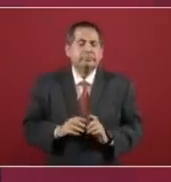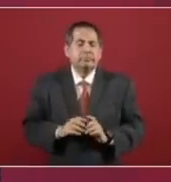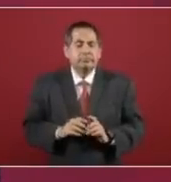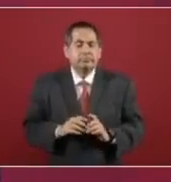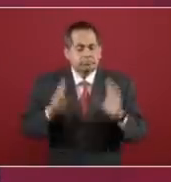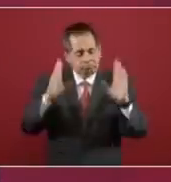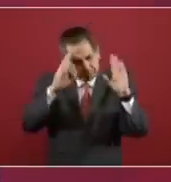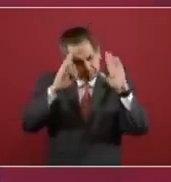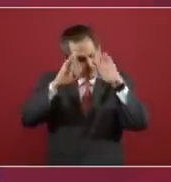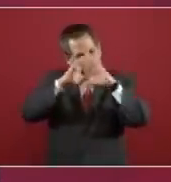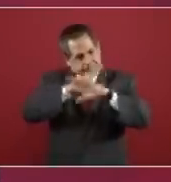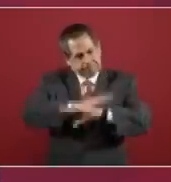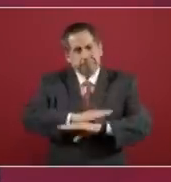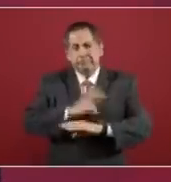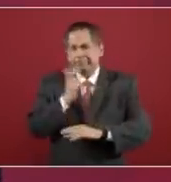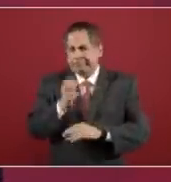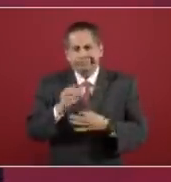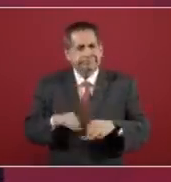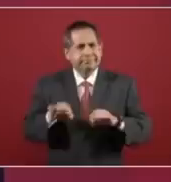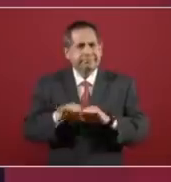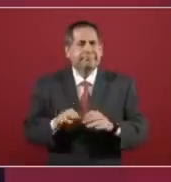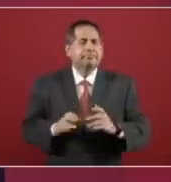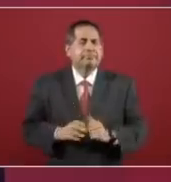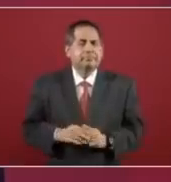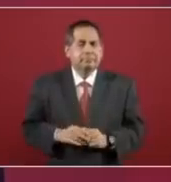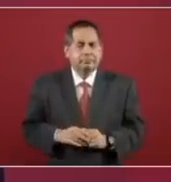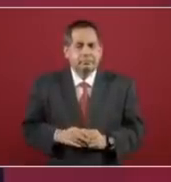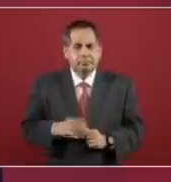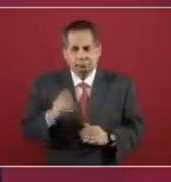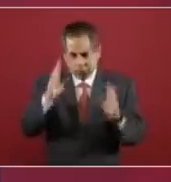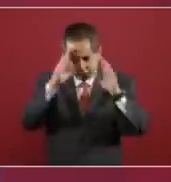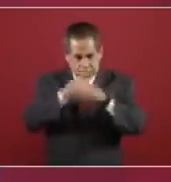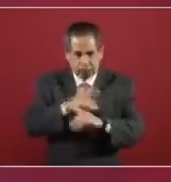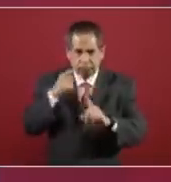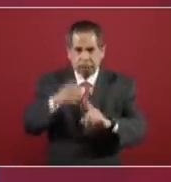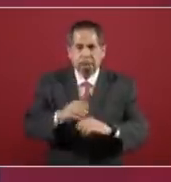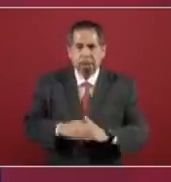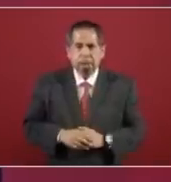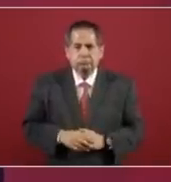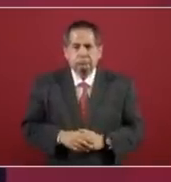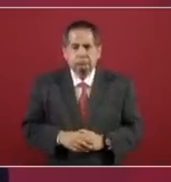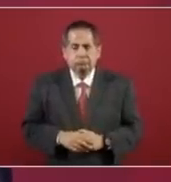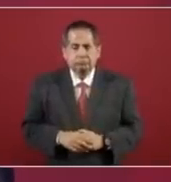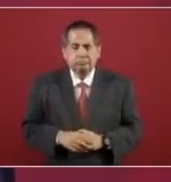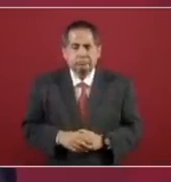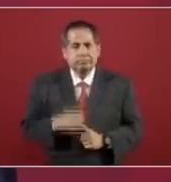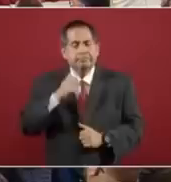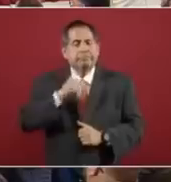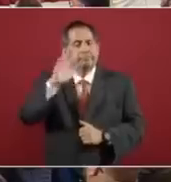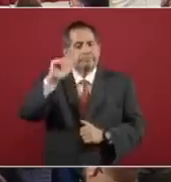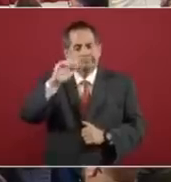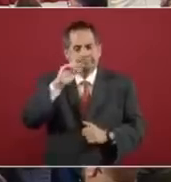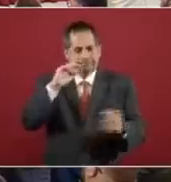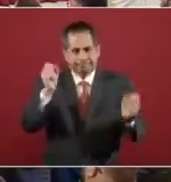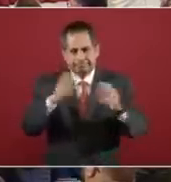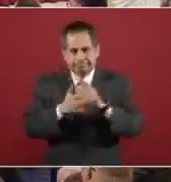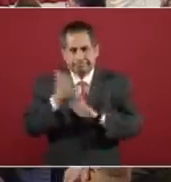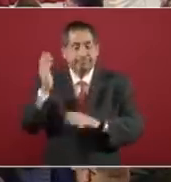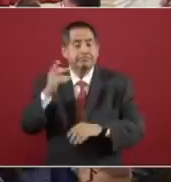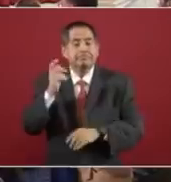la reconciliación buscar la reconstrucción bueno ya me voy porque